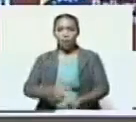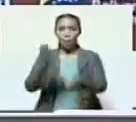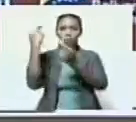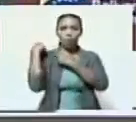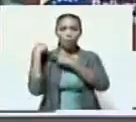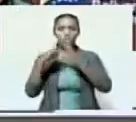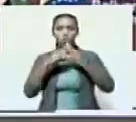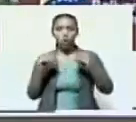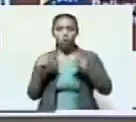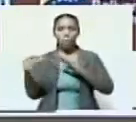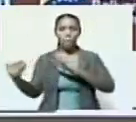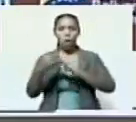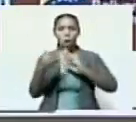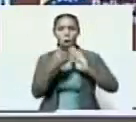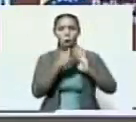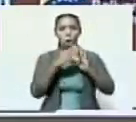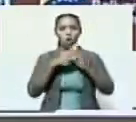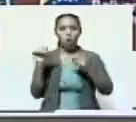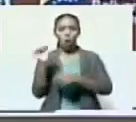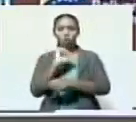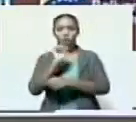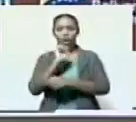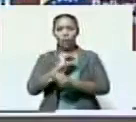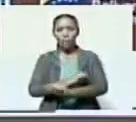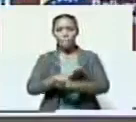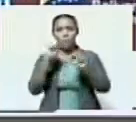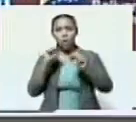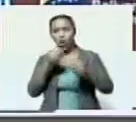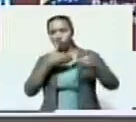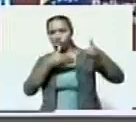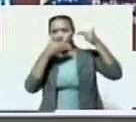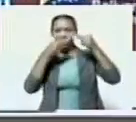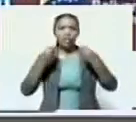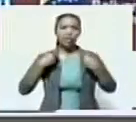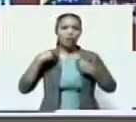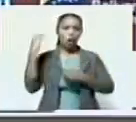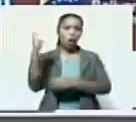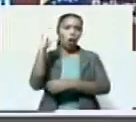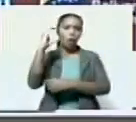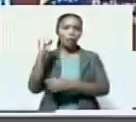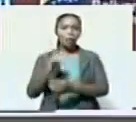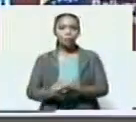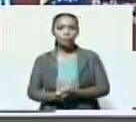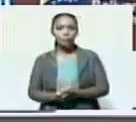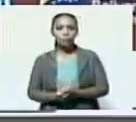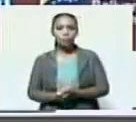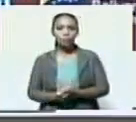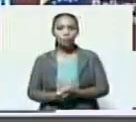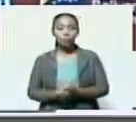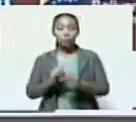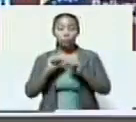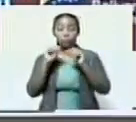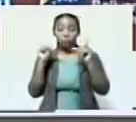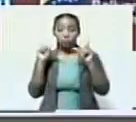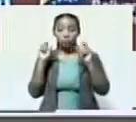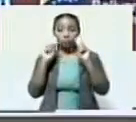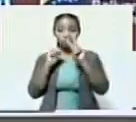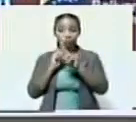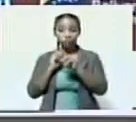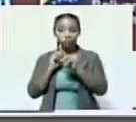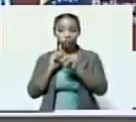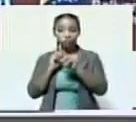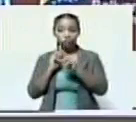responsable de todos los atentados, de todos los carros bomba, de terrorismo que se vive en Colombia. Es increíble, es